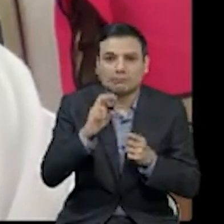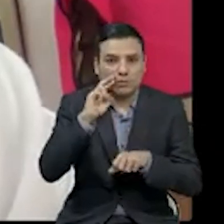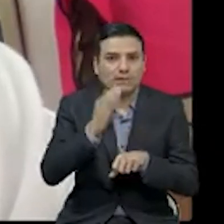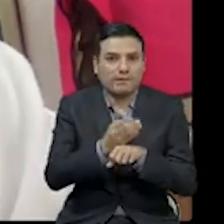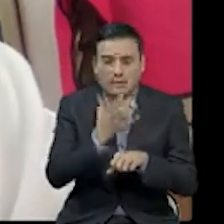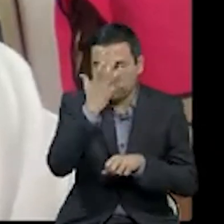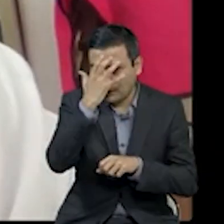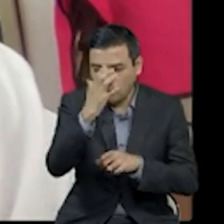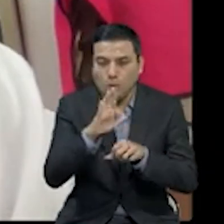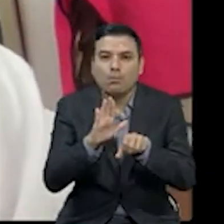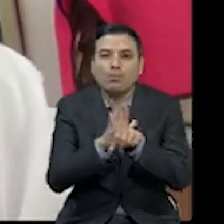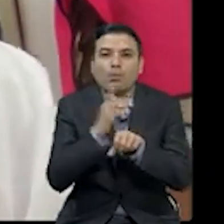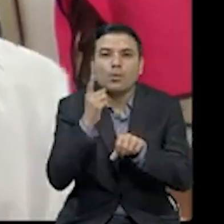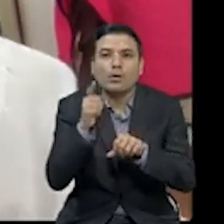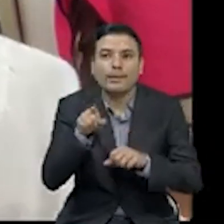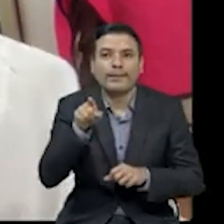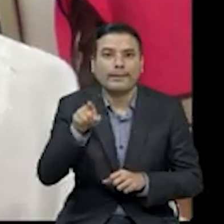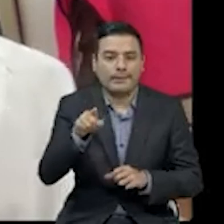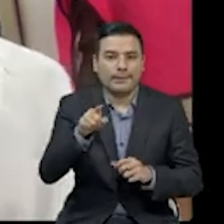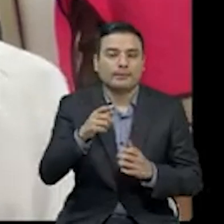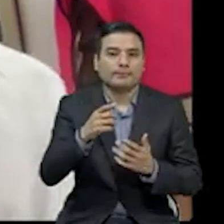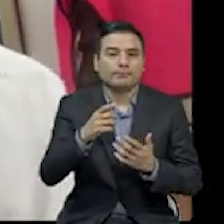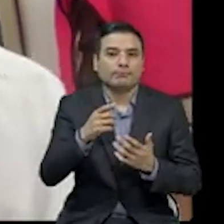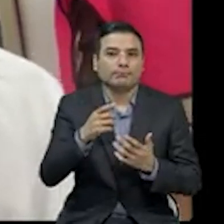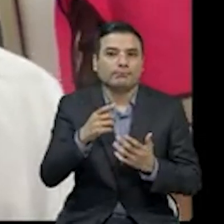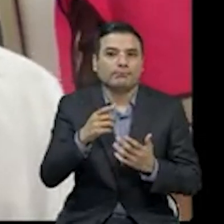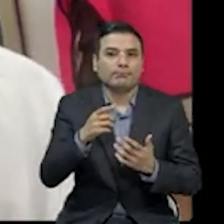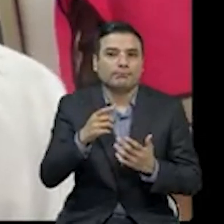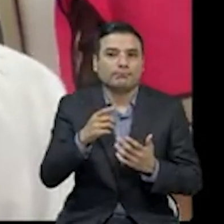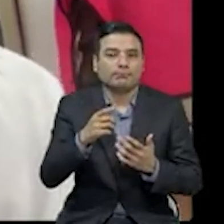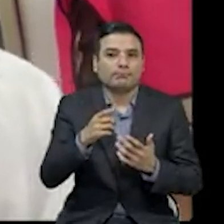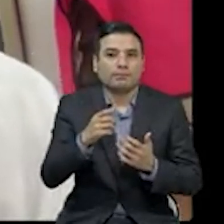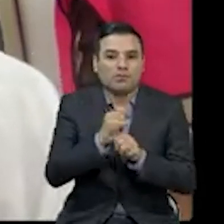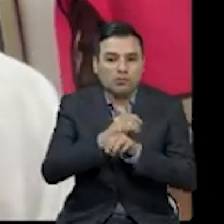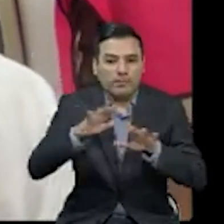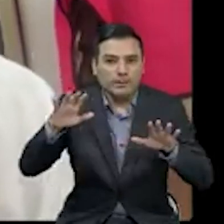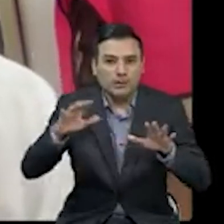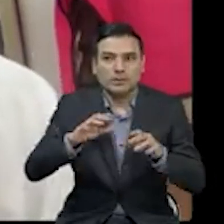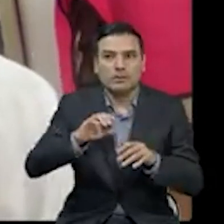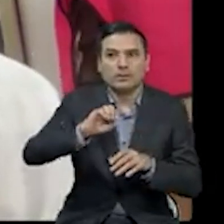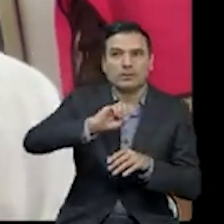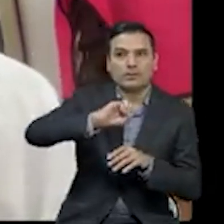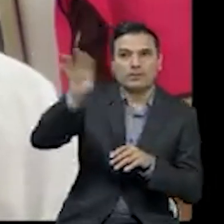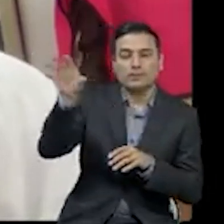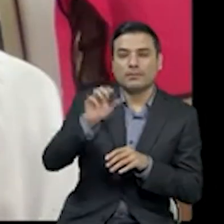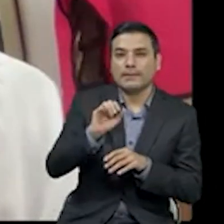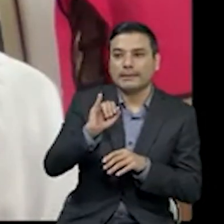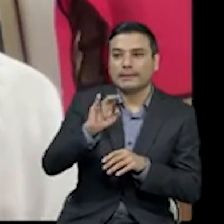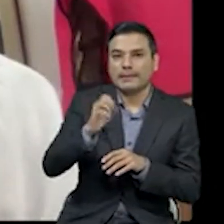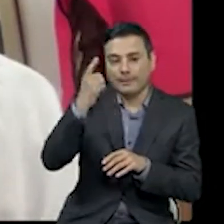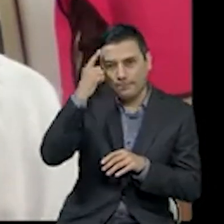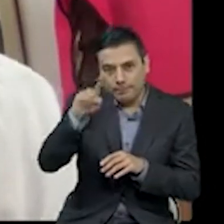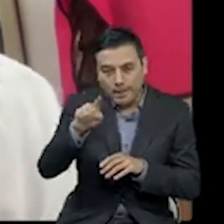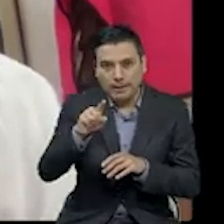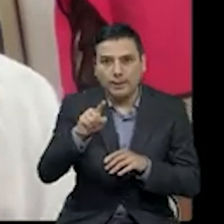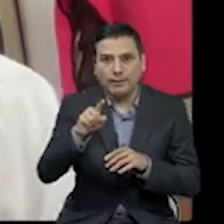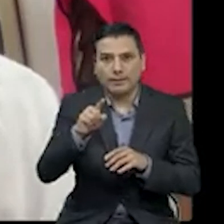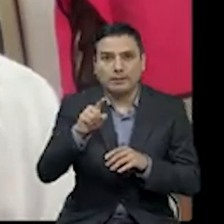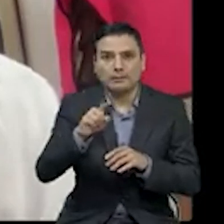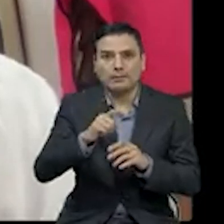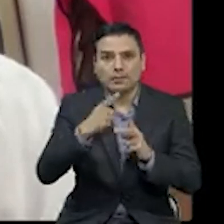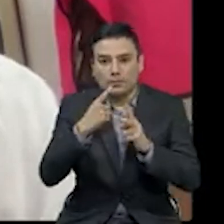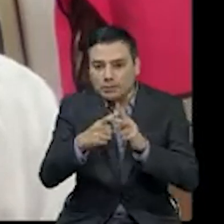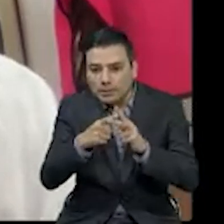electoral que todo el país va a estar esperando. Por eso hay que tomar en cuenta la integralidad y la visión holística de